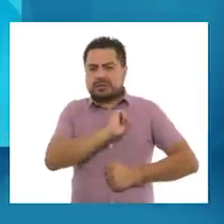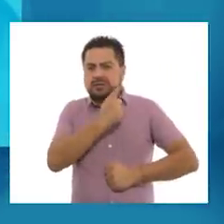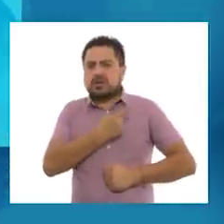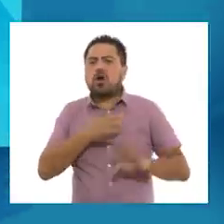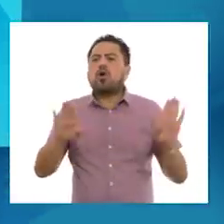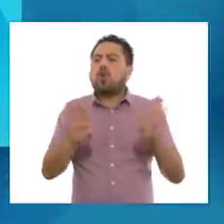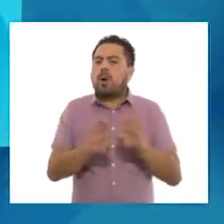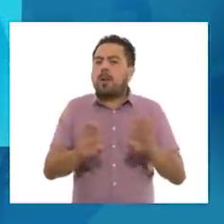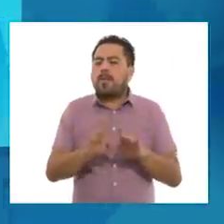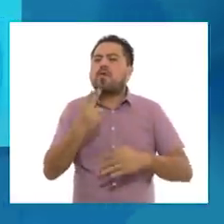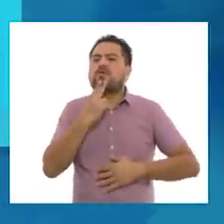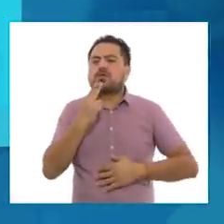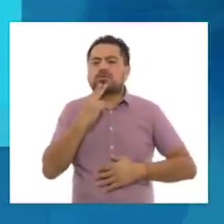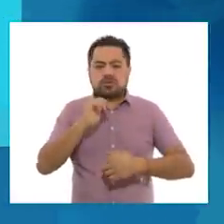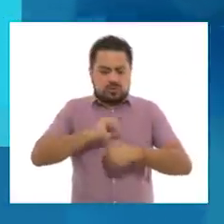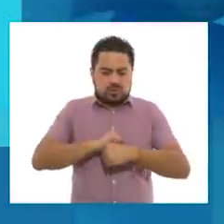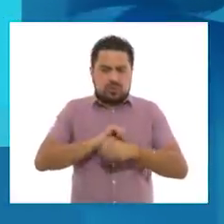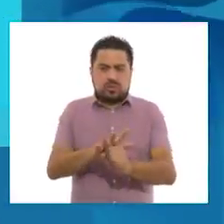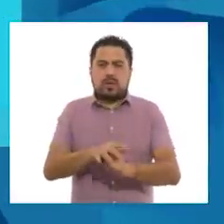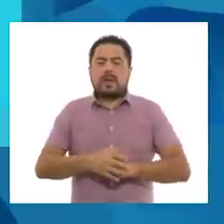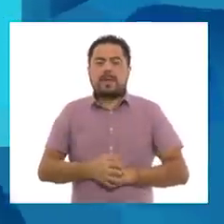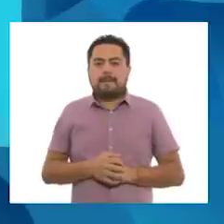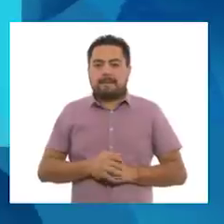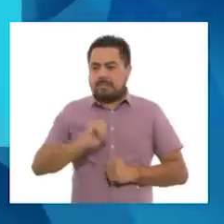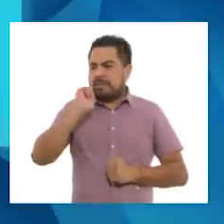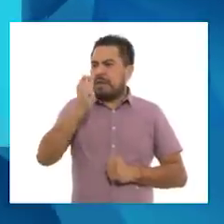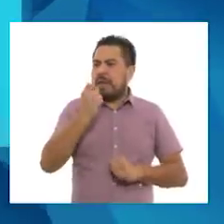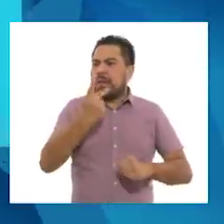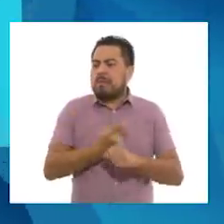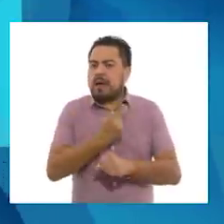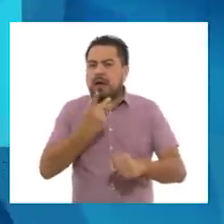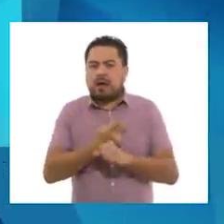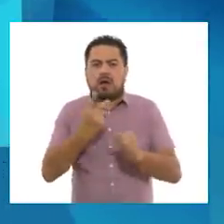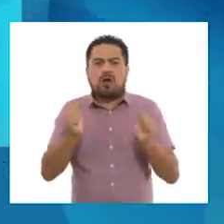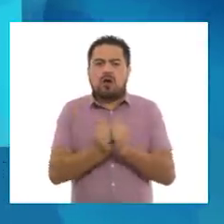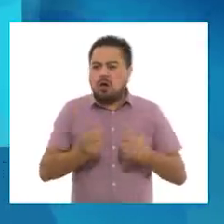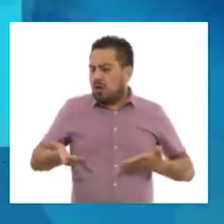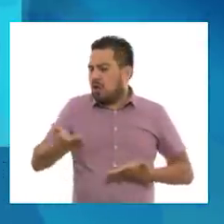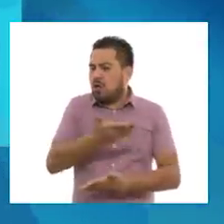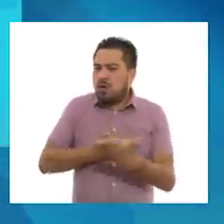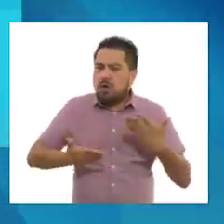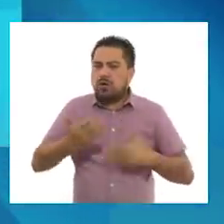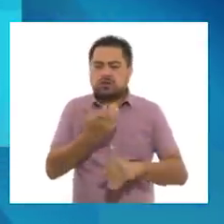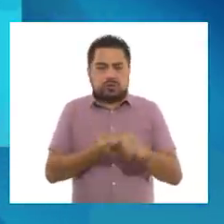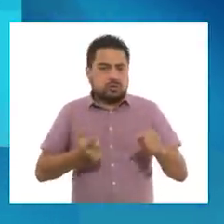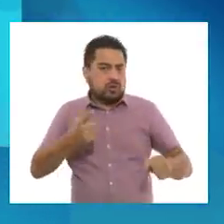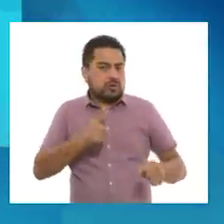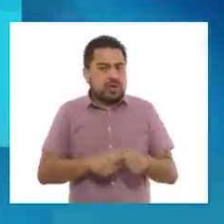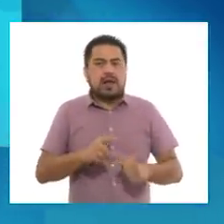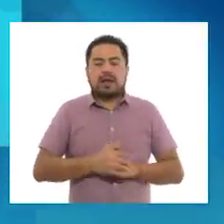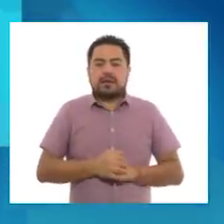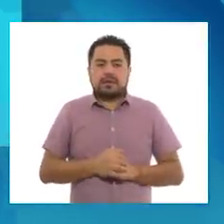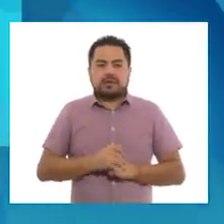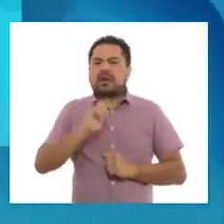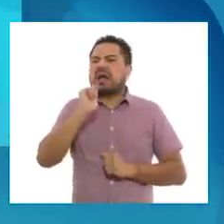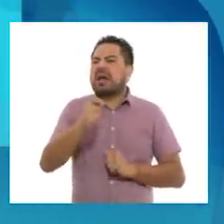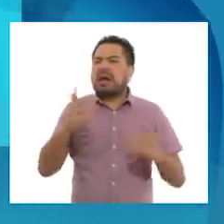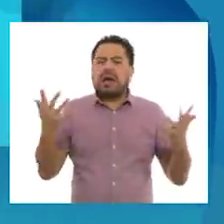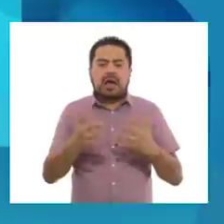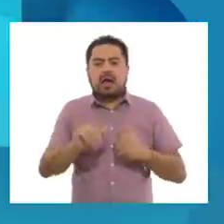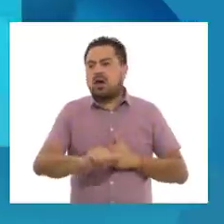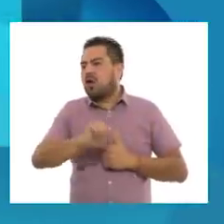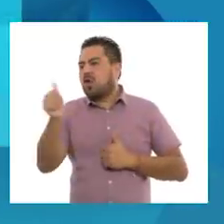cómo funciona el coronavirus? ¿Qué ha sucedido con la convivencia social? ¿Qué han hecho